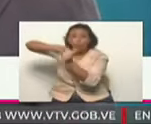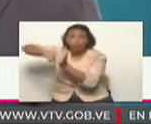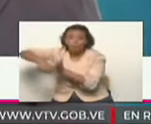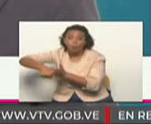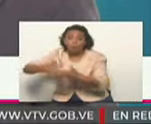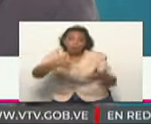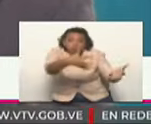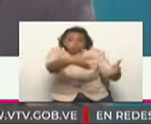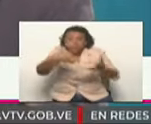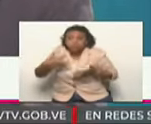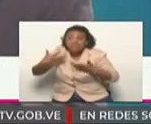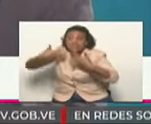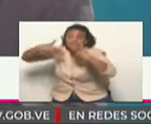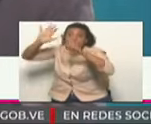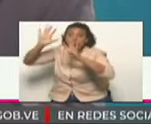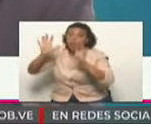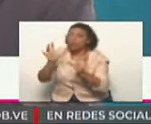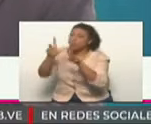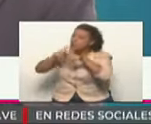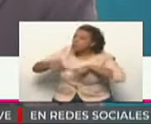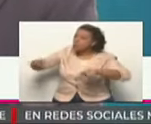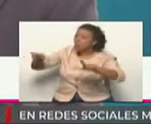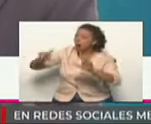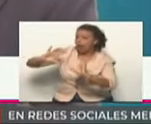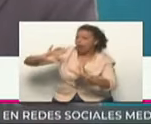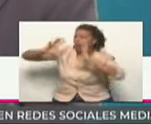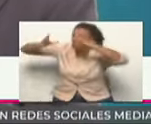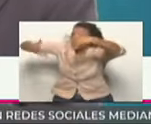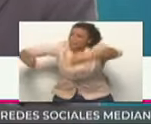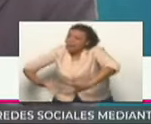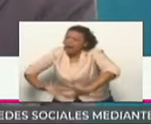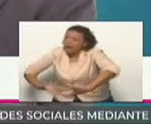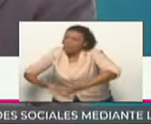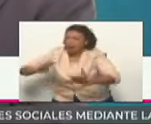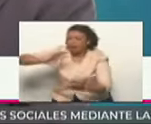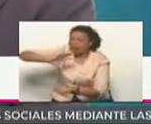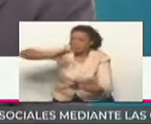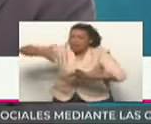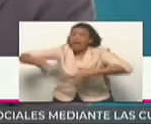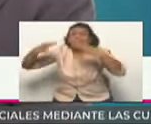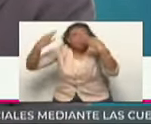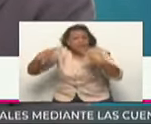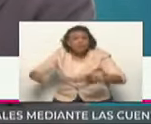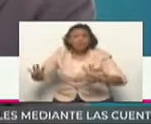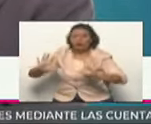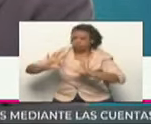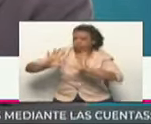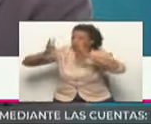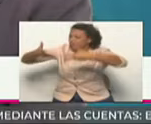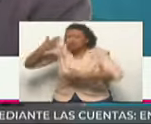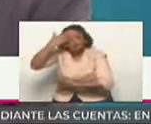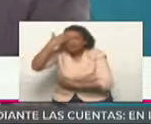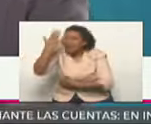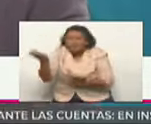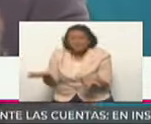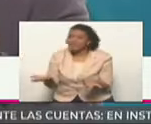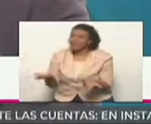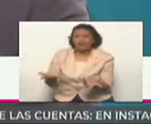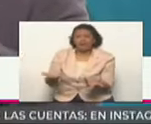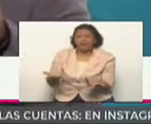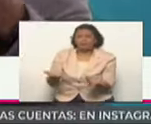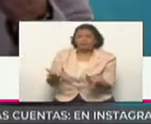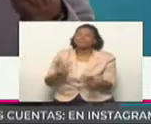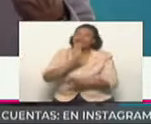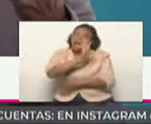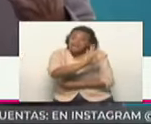secuestró, la colocó al revés de como ella naturalmente estaba en la Gran Sabana.